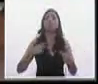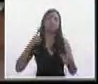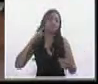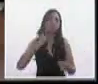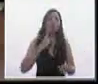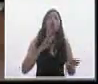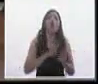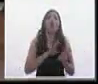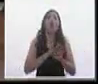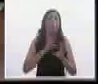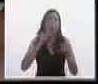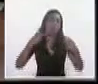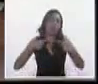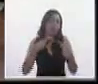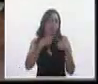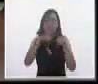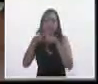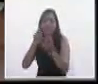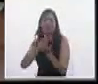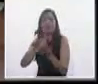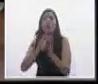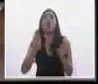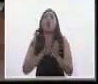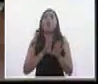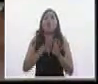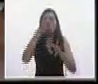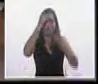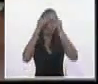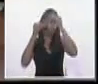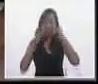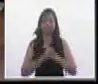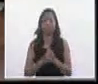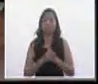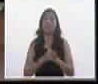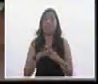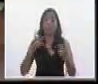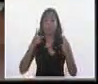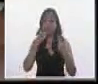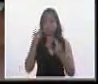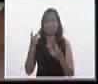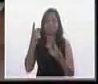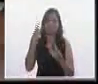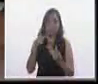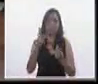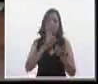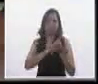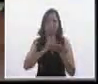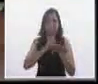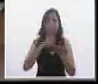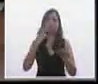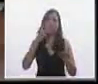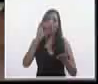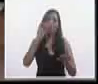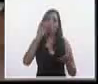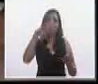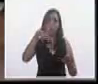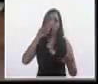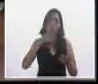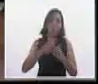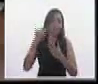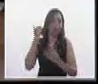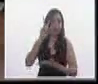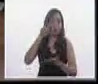discapacidad Qué hace falta por hacer Bueno la convención de derechos de personas con discapacidad de la ONU que se firma en